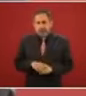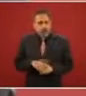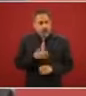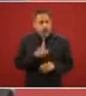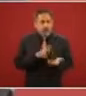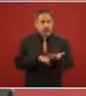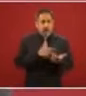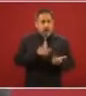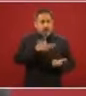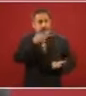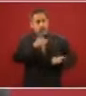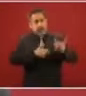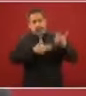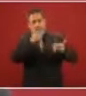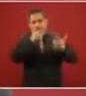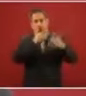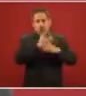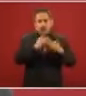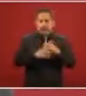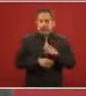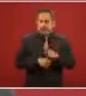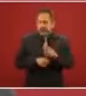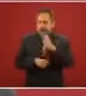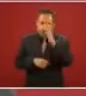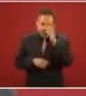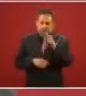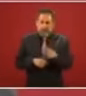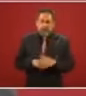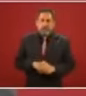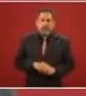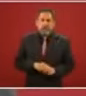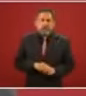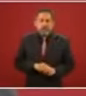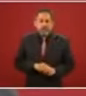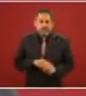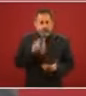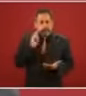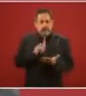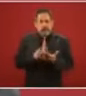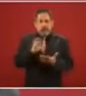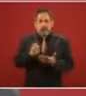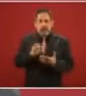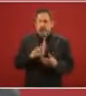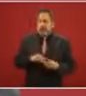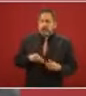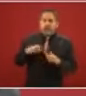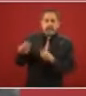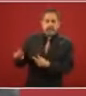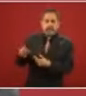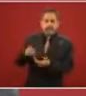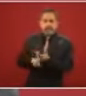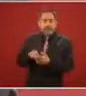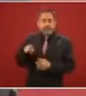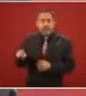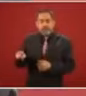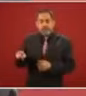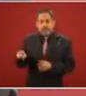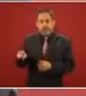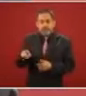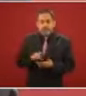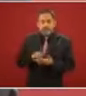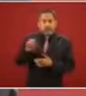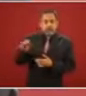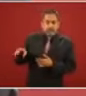precios elevados de productos, sí, vi eso, se lo entregué, se lo mandé